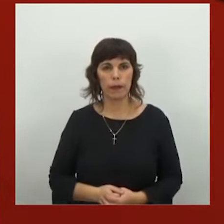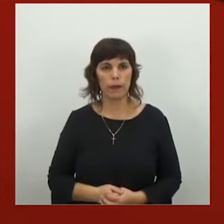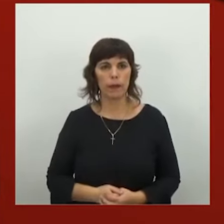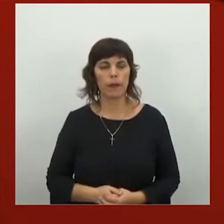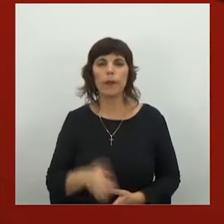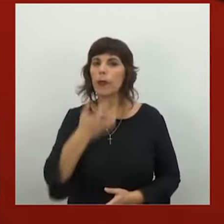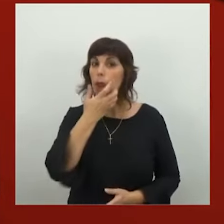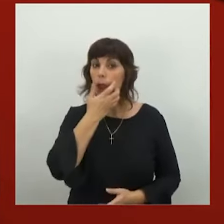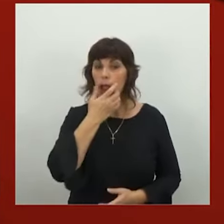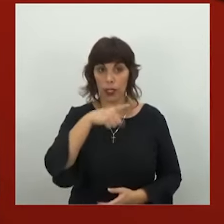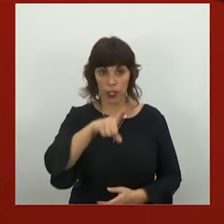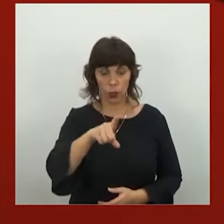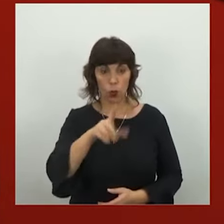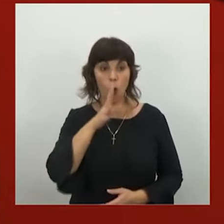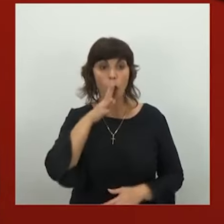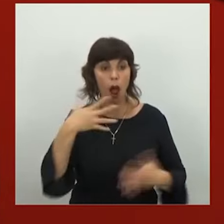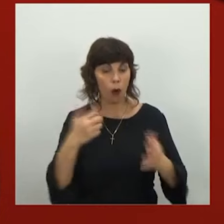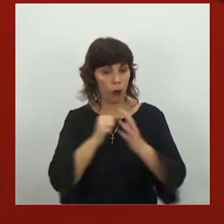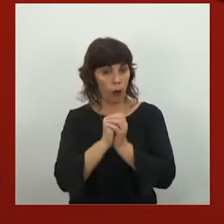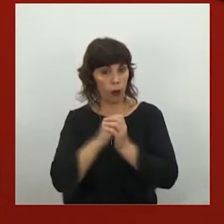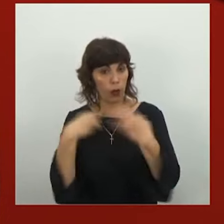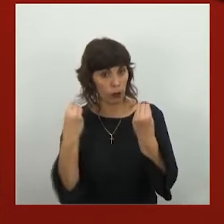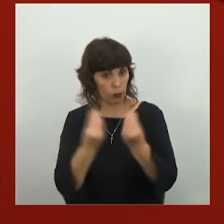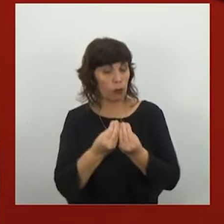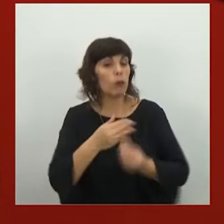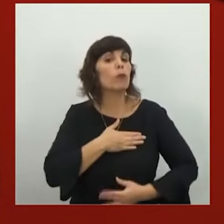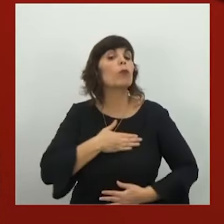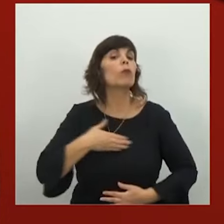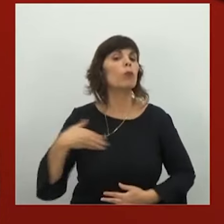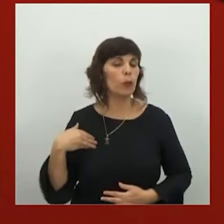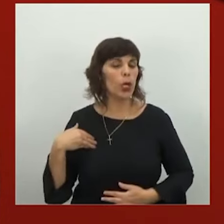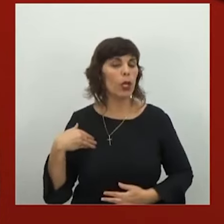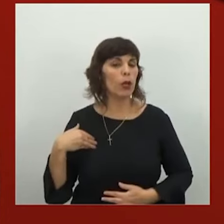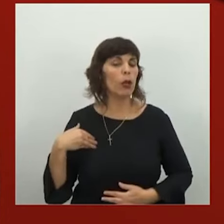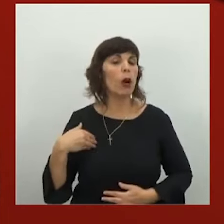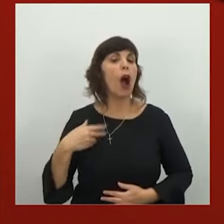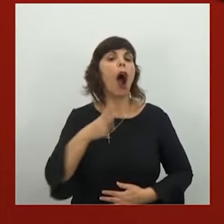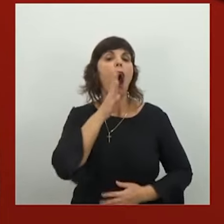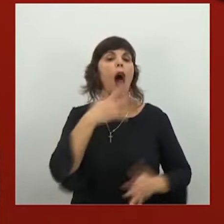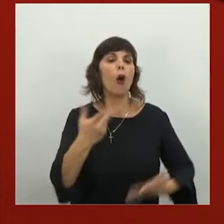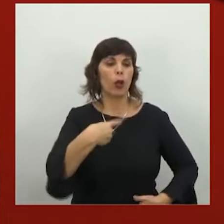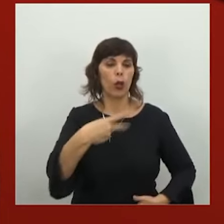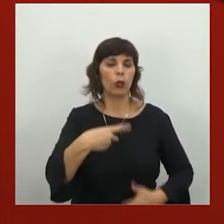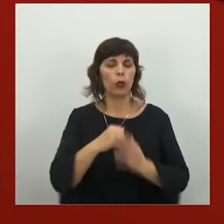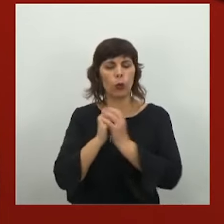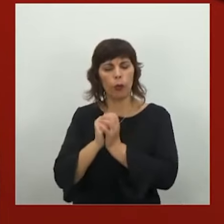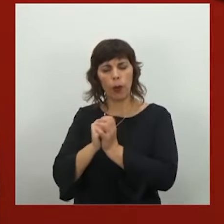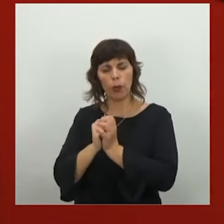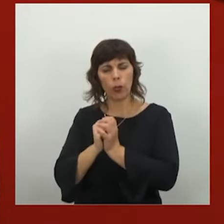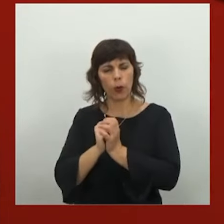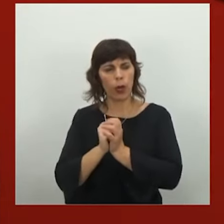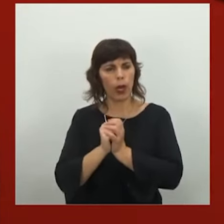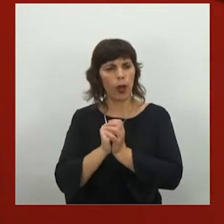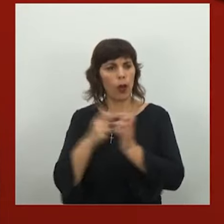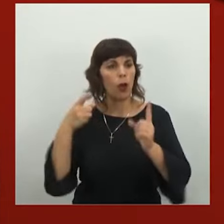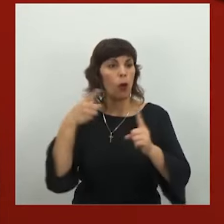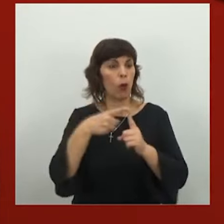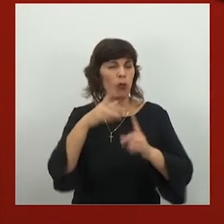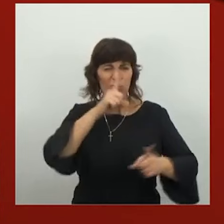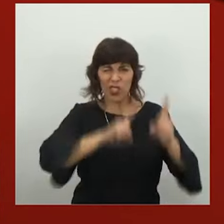Si quieres orar ahora conmigo, vamos a orar tú y yo por ese problema que tú sabes que es imposible para